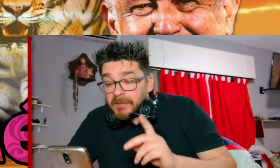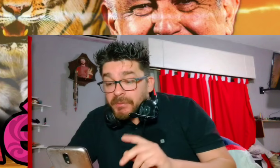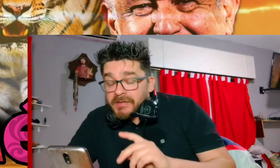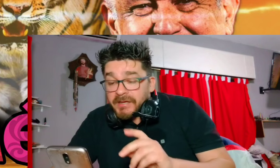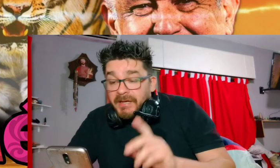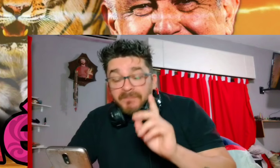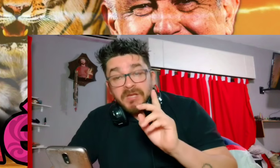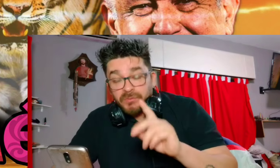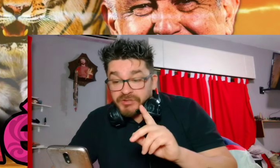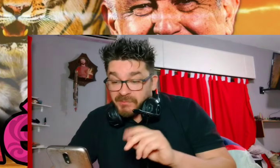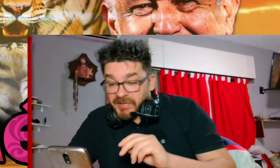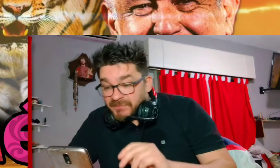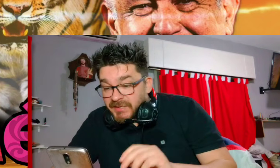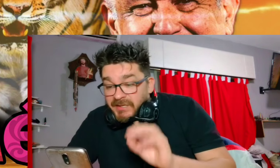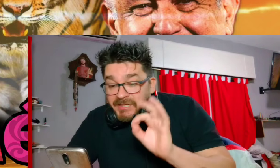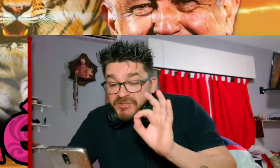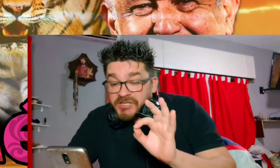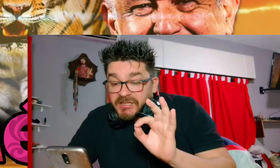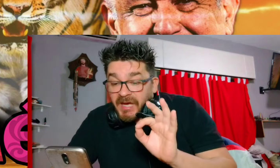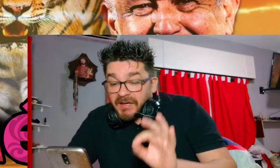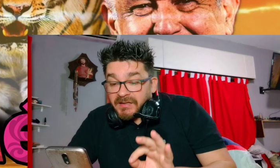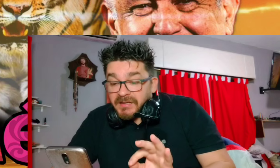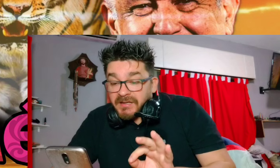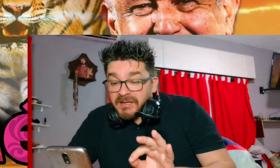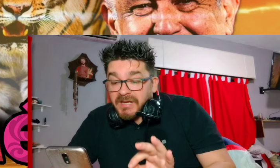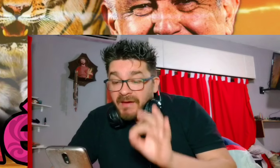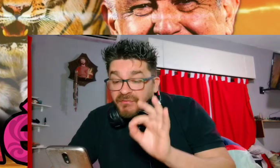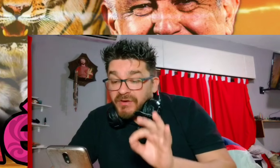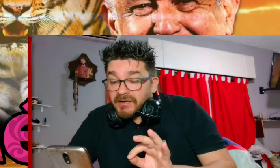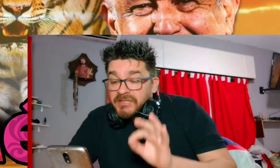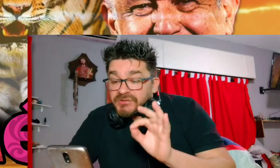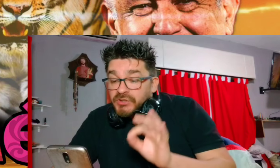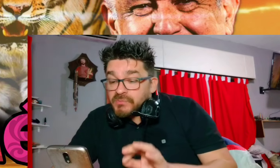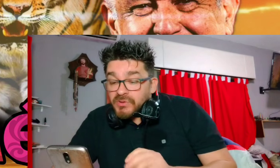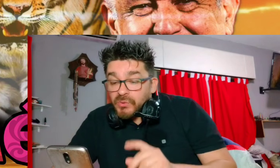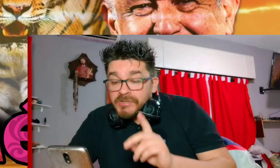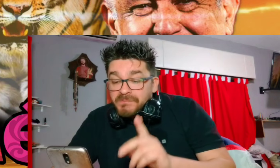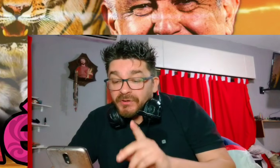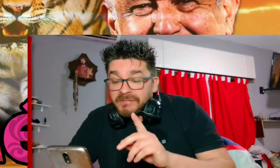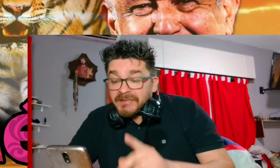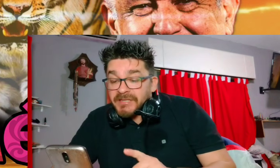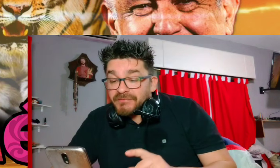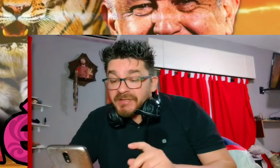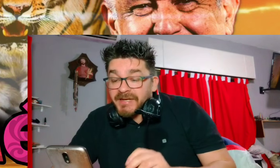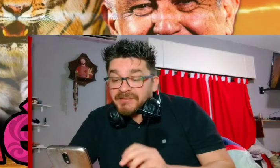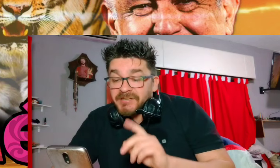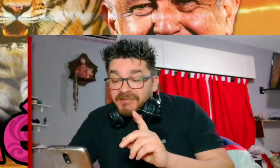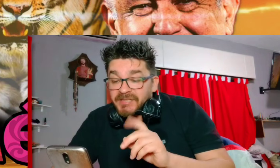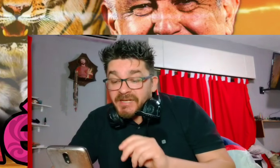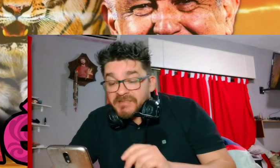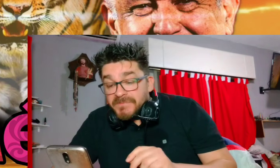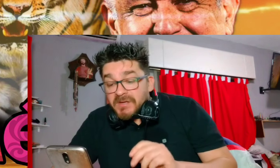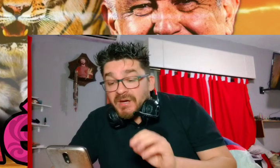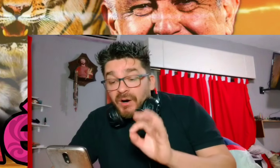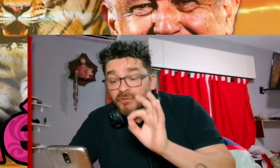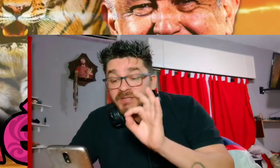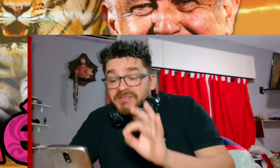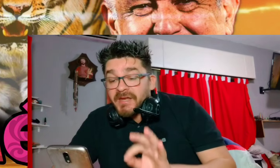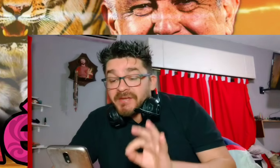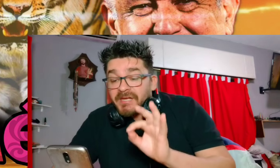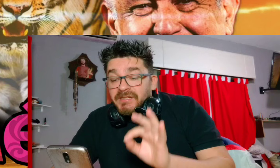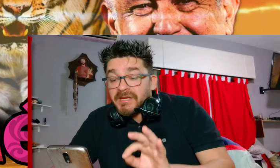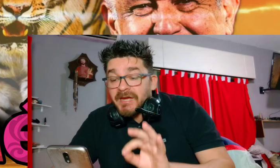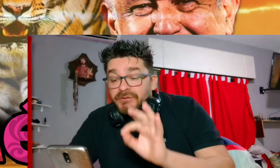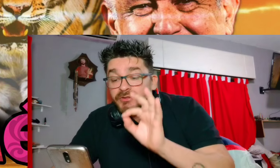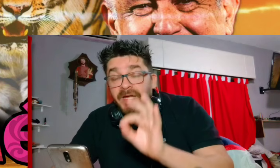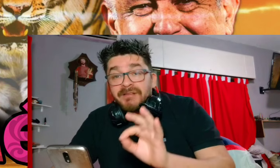pasado, después de que, escuchen bien, China Ganfeng Lithium, un importante fabricante de baterías,